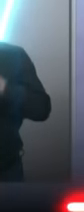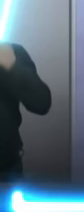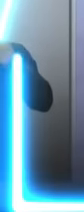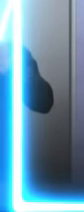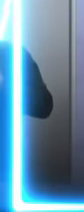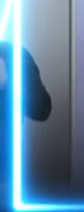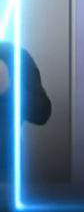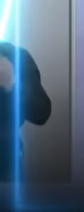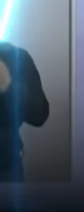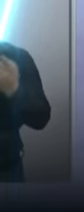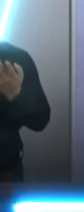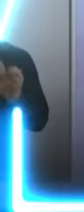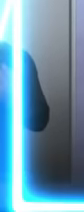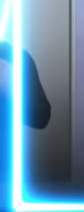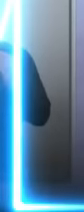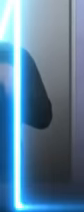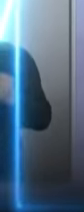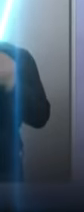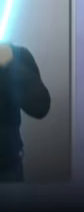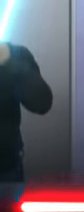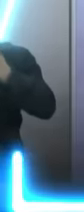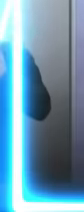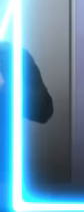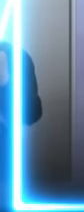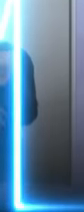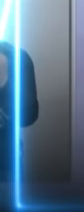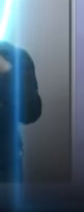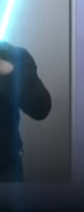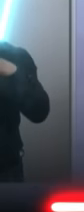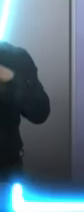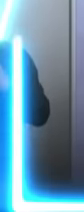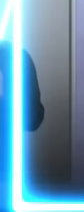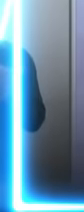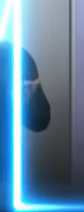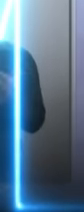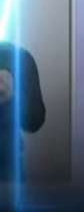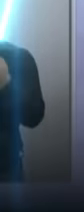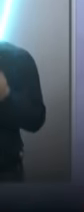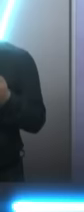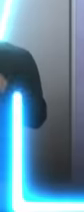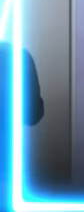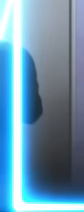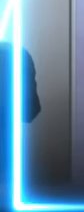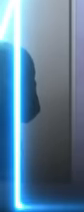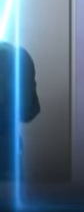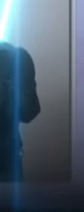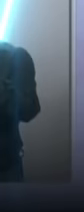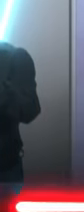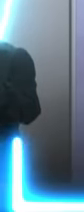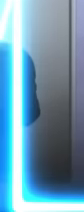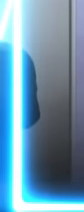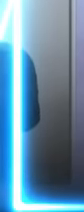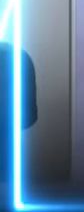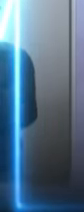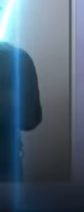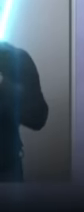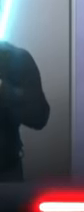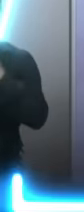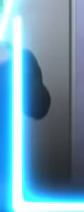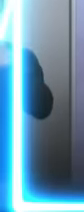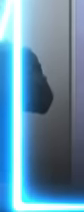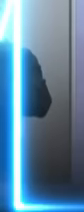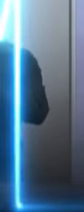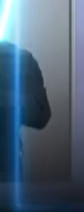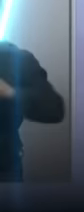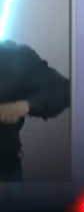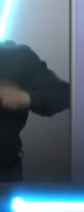cuenta de que la elección del próximo 4 de junio está entre dos opciones. Por un lado el PRIAN, que es sinónimo de corrupción, de malos gobiernos y de